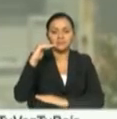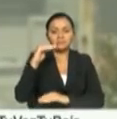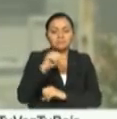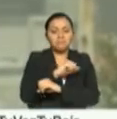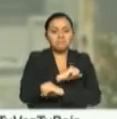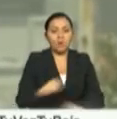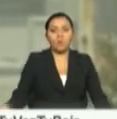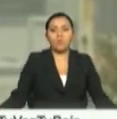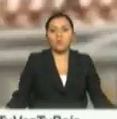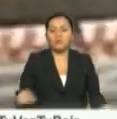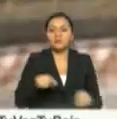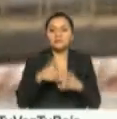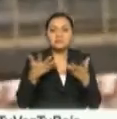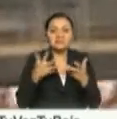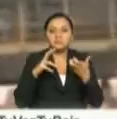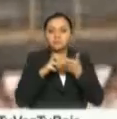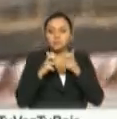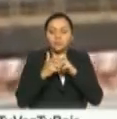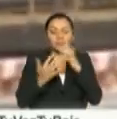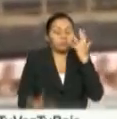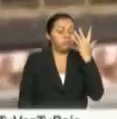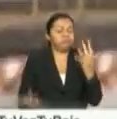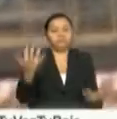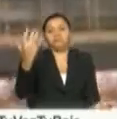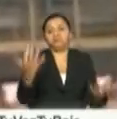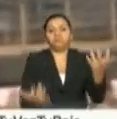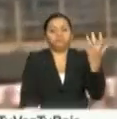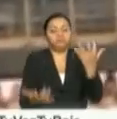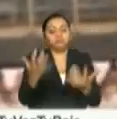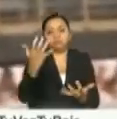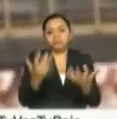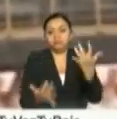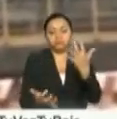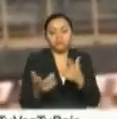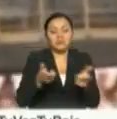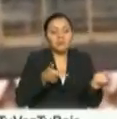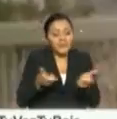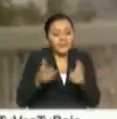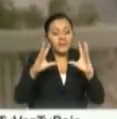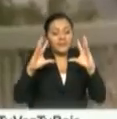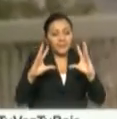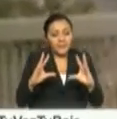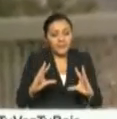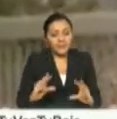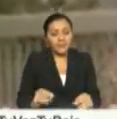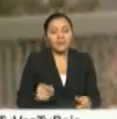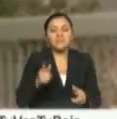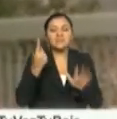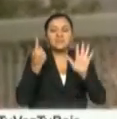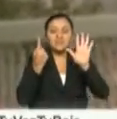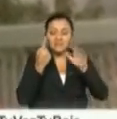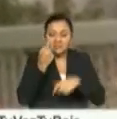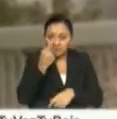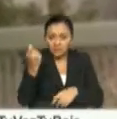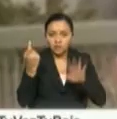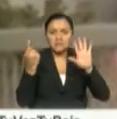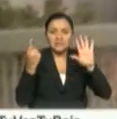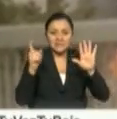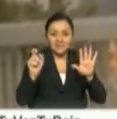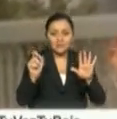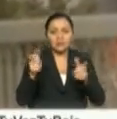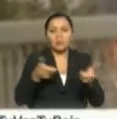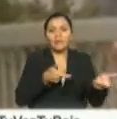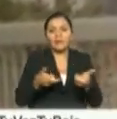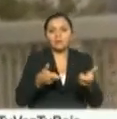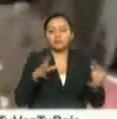La deflagración provocó un aparatoso incendio en cuya extinción han trabajado más de 160 bomberos. La empresa asegura que